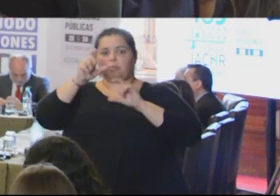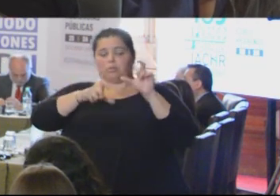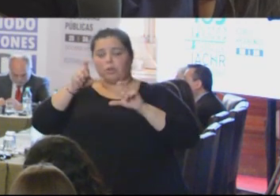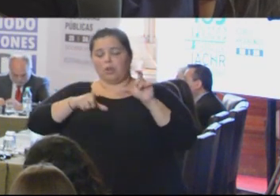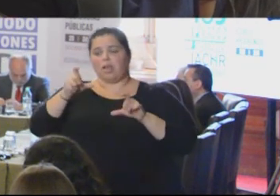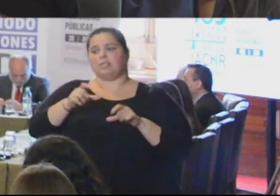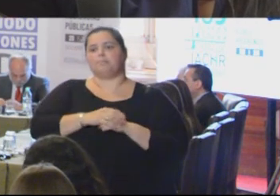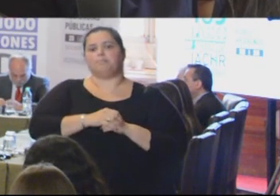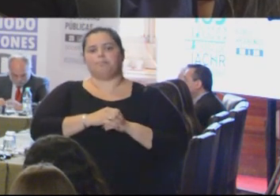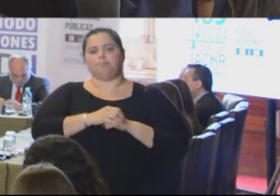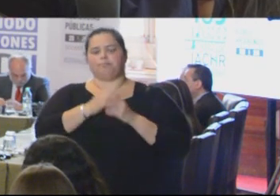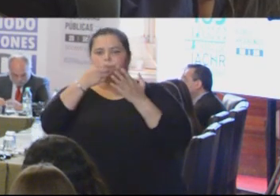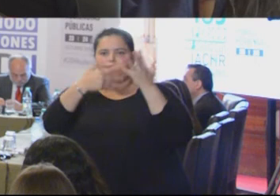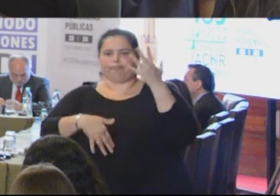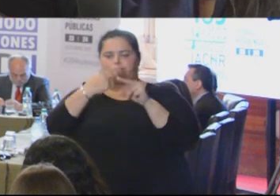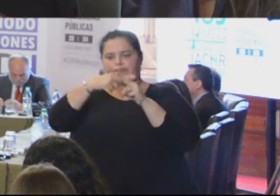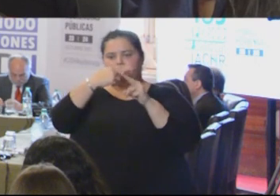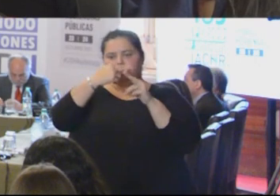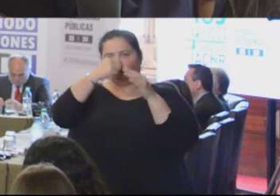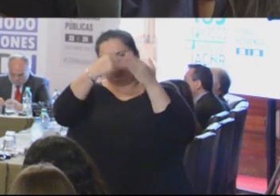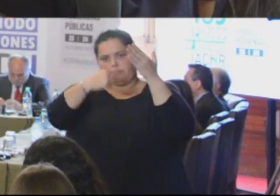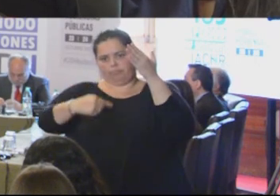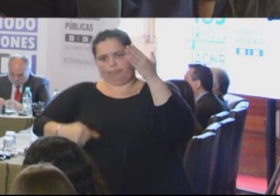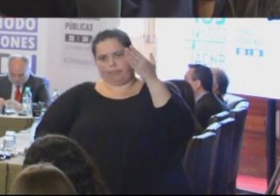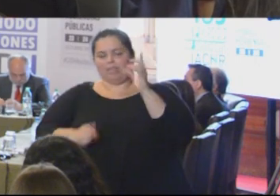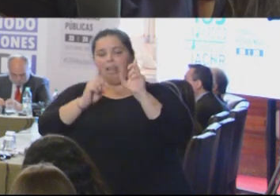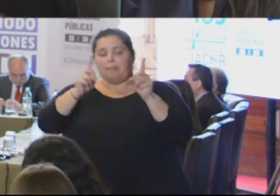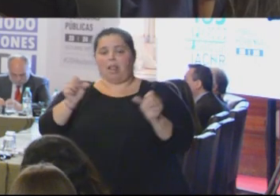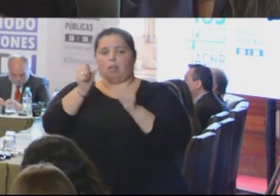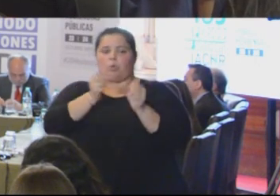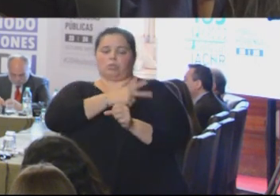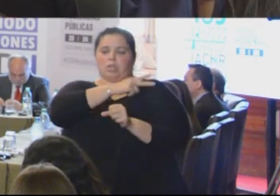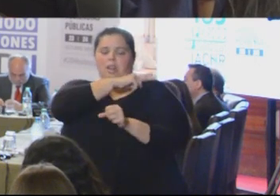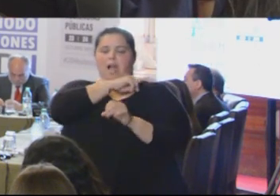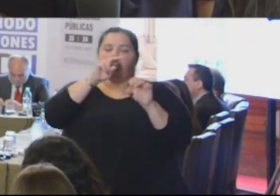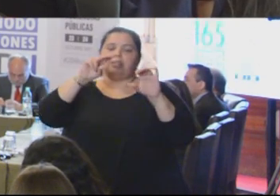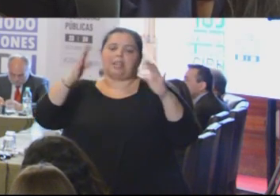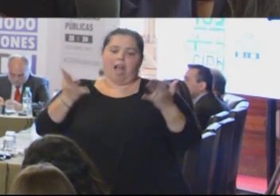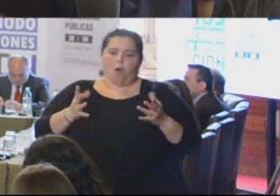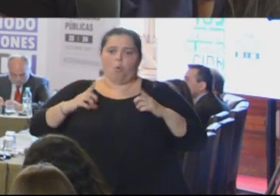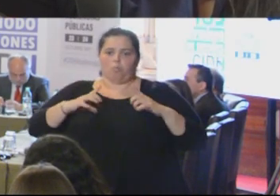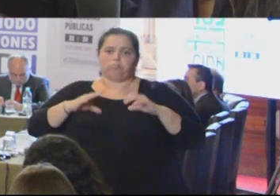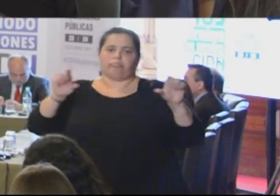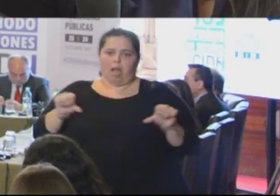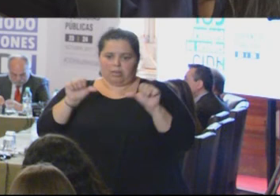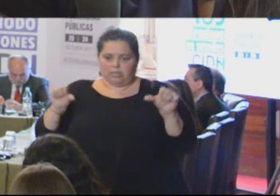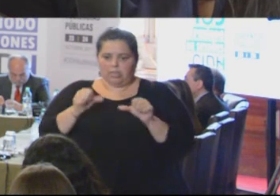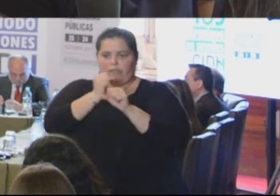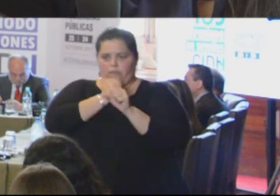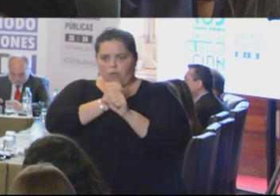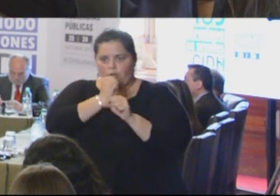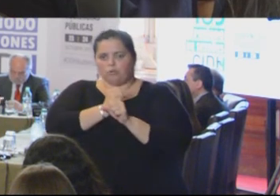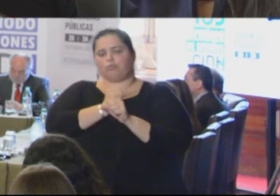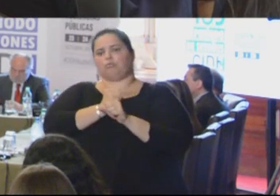justo eliseo peña y en los casos de los generales aún activos en miró josé barros y jose enrique